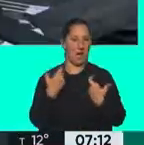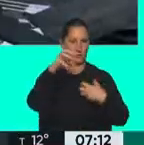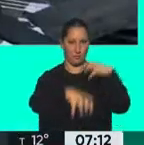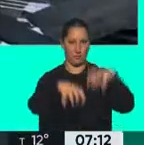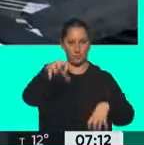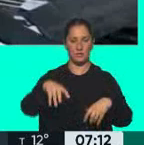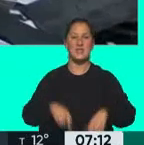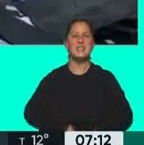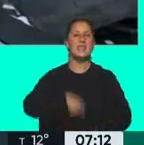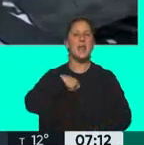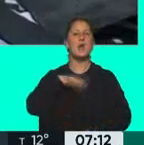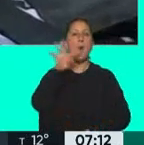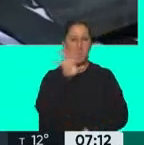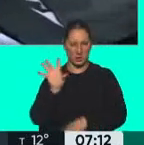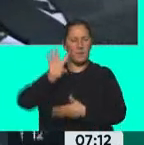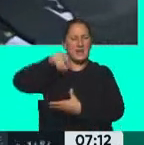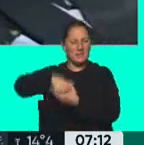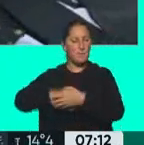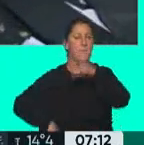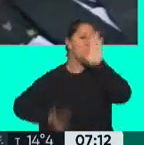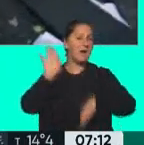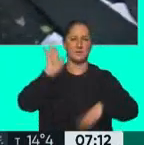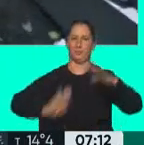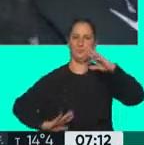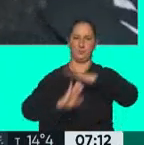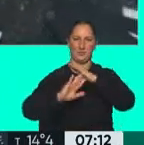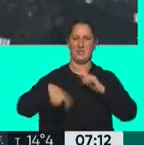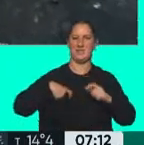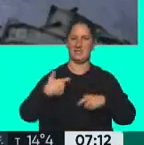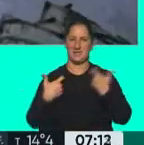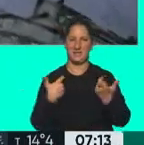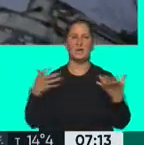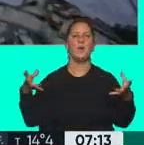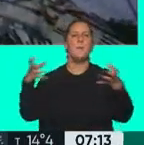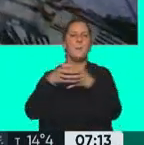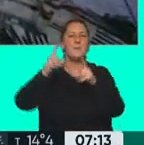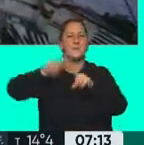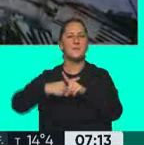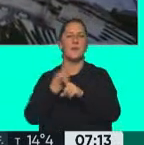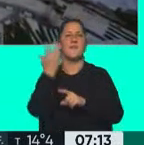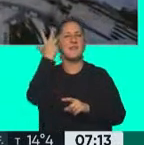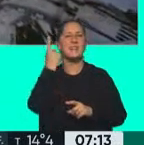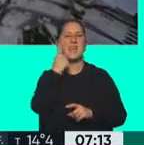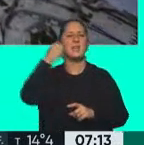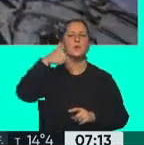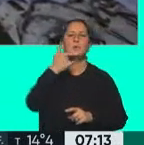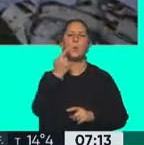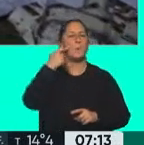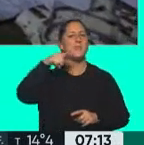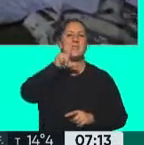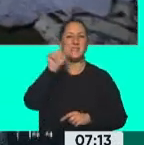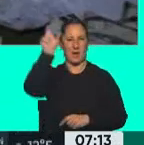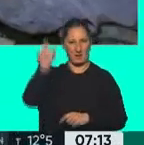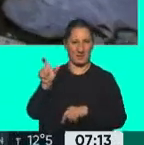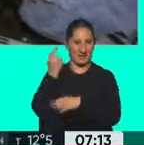amarillos se plegaron, pero la convocatoria fue centralizada por los sindicatos y por el partido La Francia Insumisa de Jean-Luc Mélenchon,